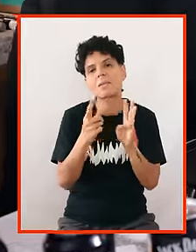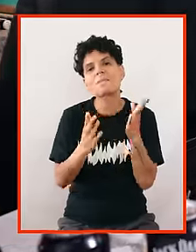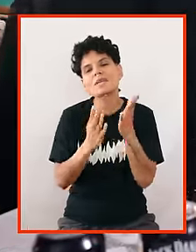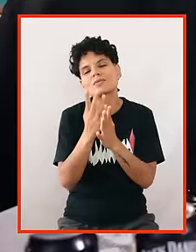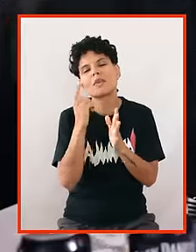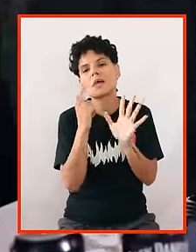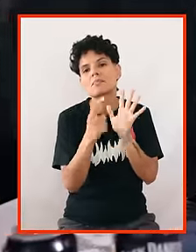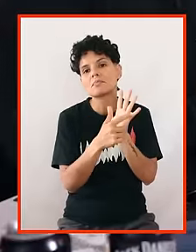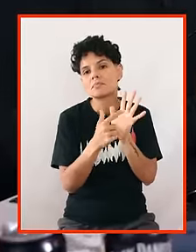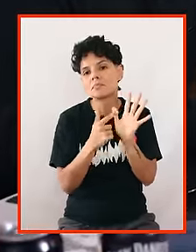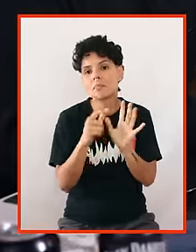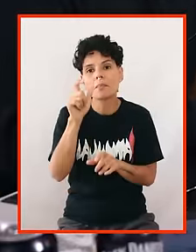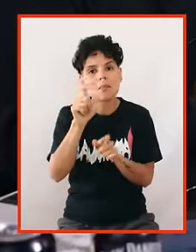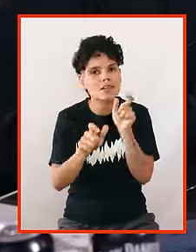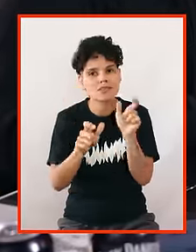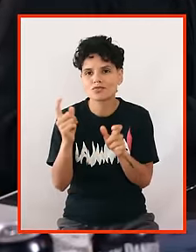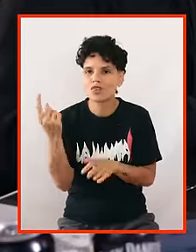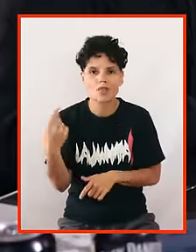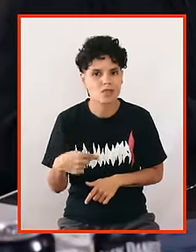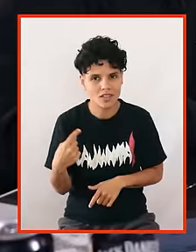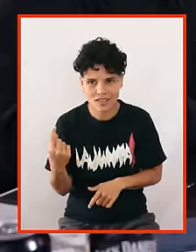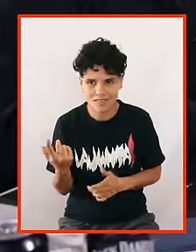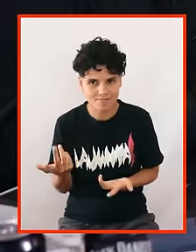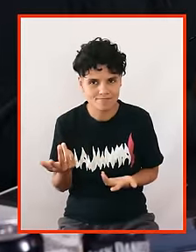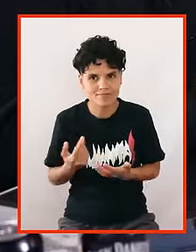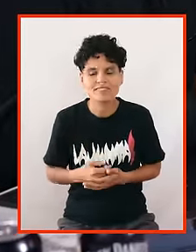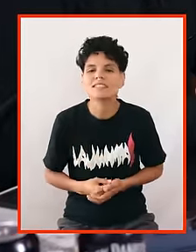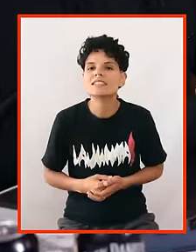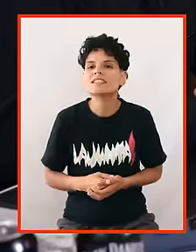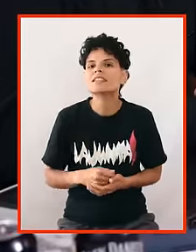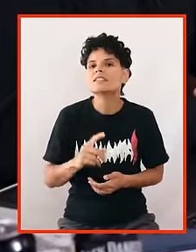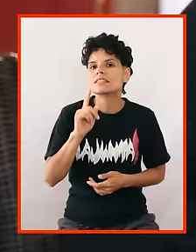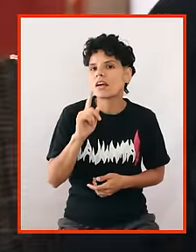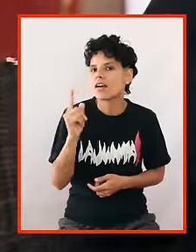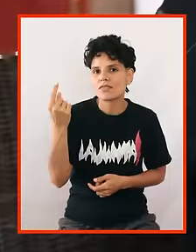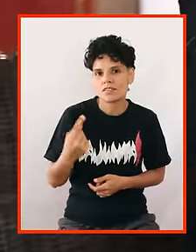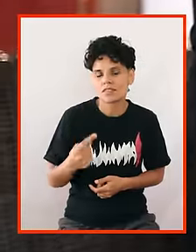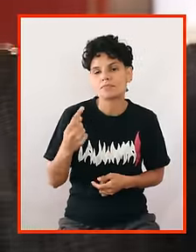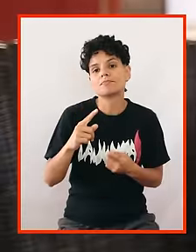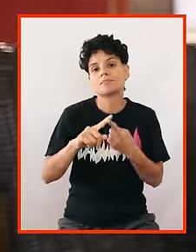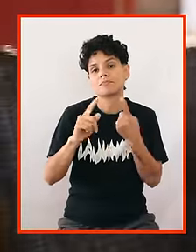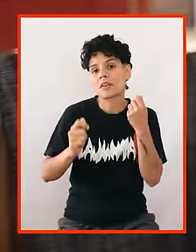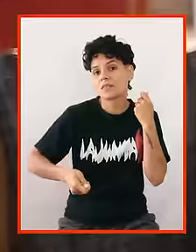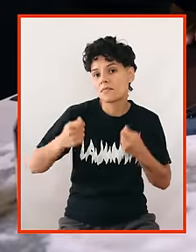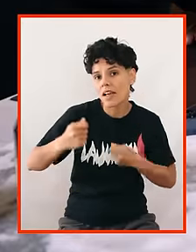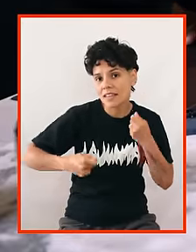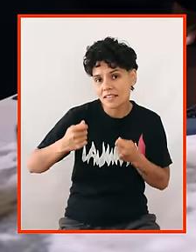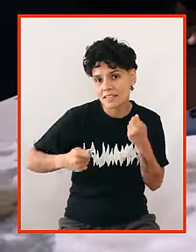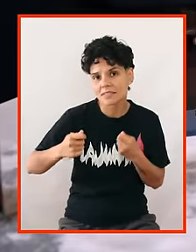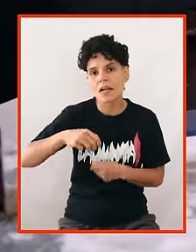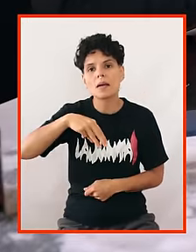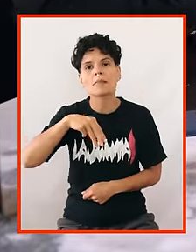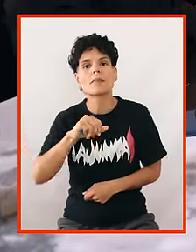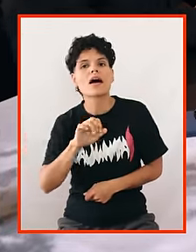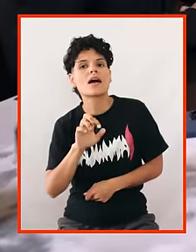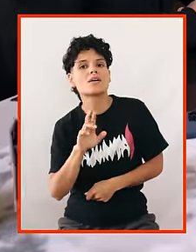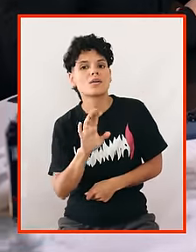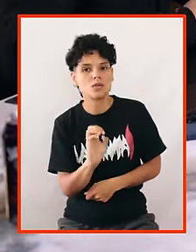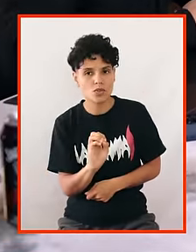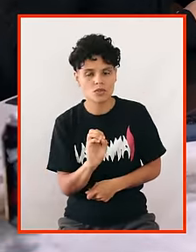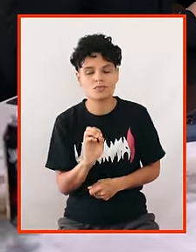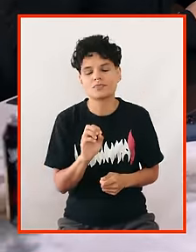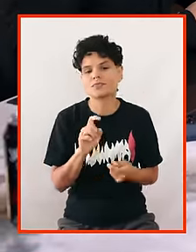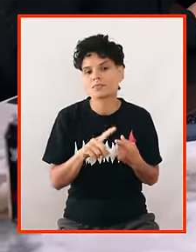hablar de los compañeros, los que no están en esta ocasión, ¿no es cierto? No está nuestro querido baterista, ¿no Mauricio,